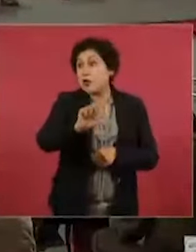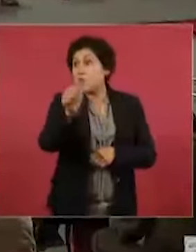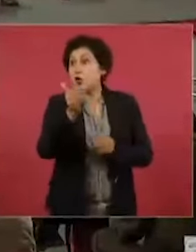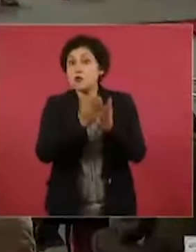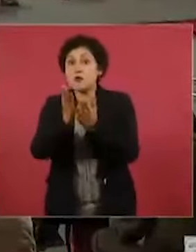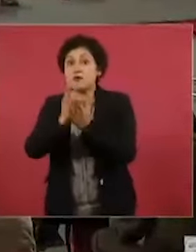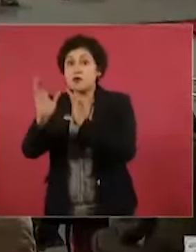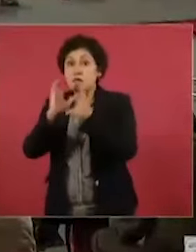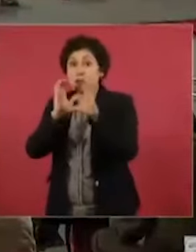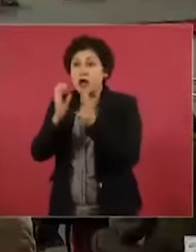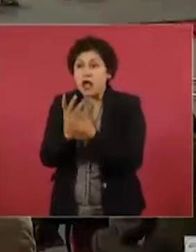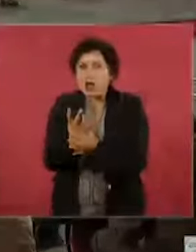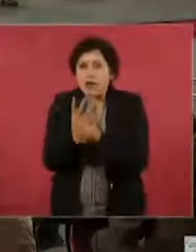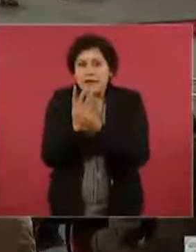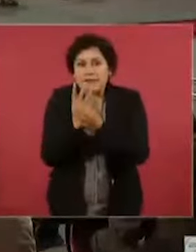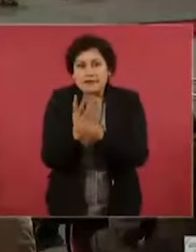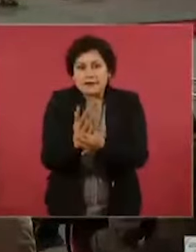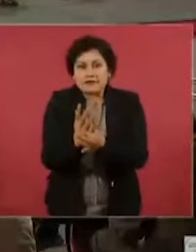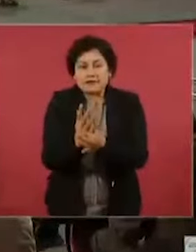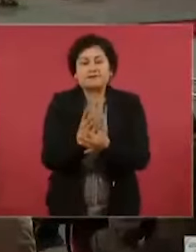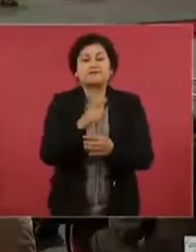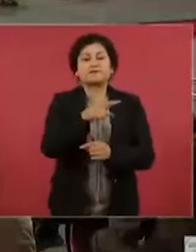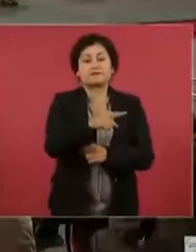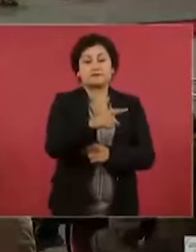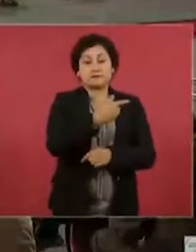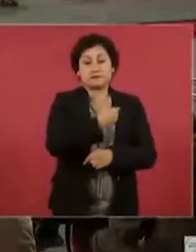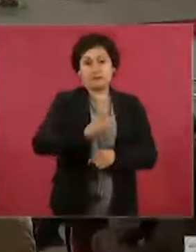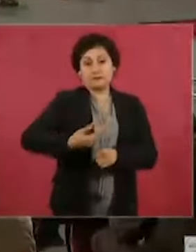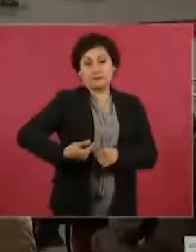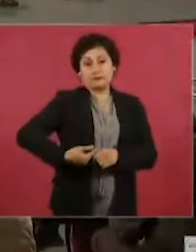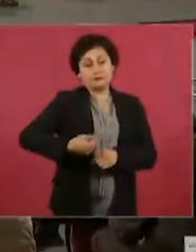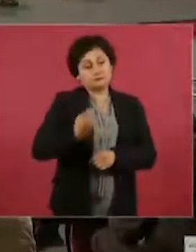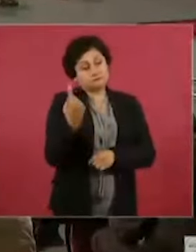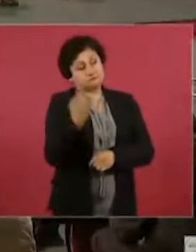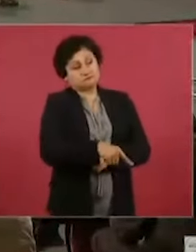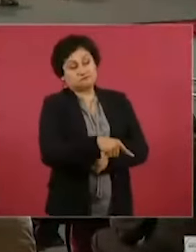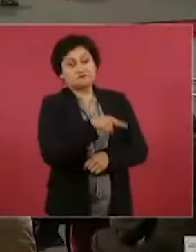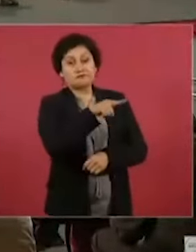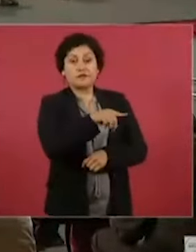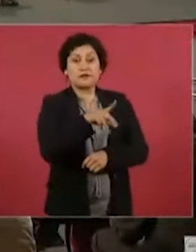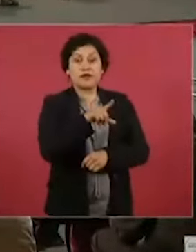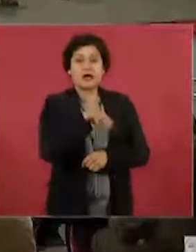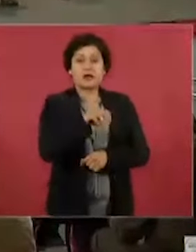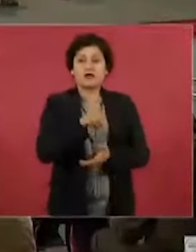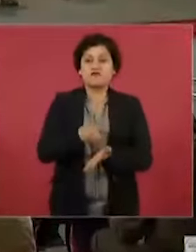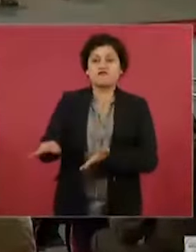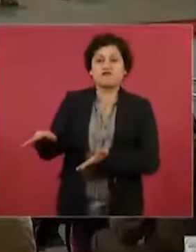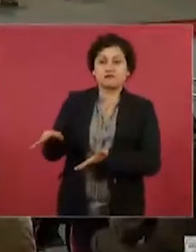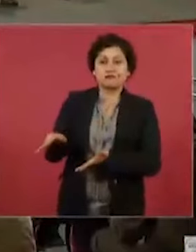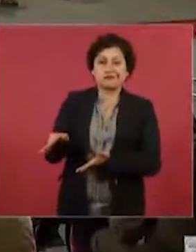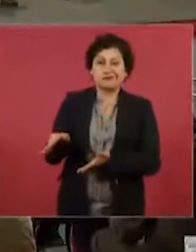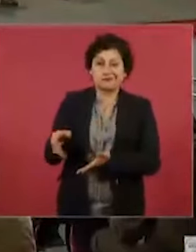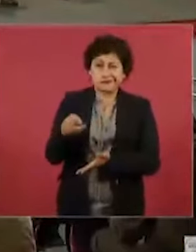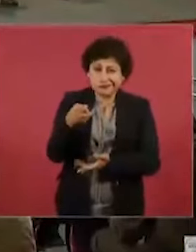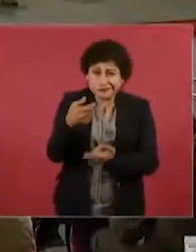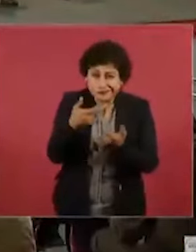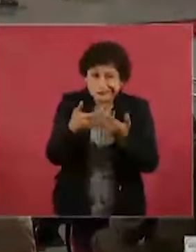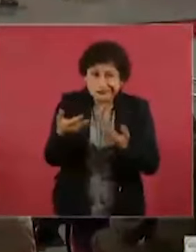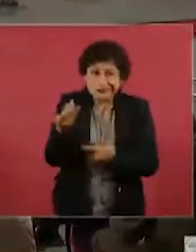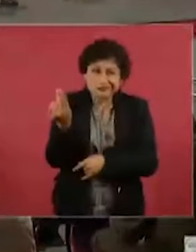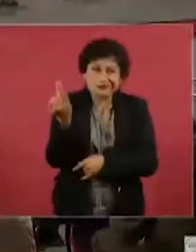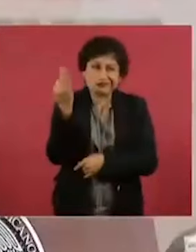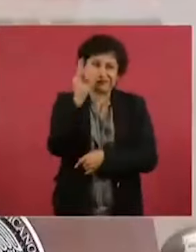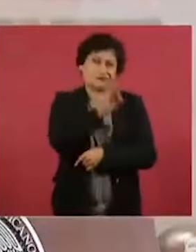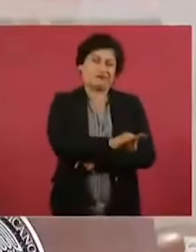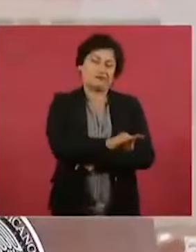el presidente de la República. Pero Lenia Batres regresó una parte y mostró lo que están ganando los